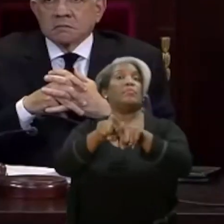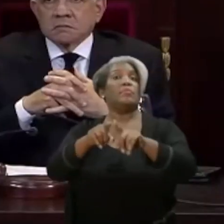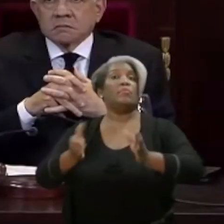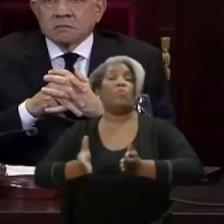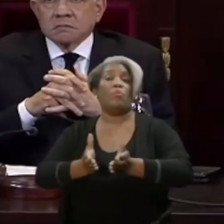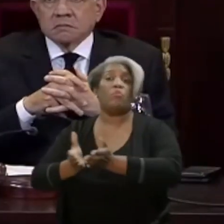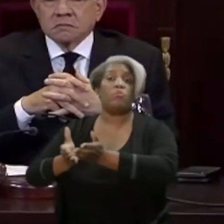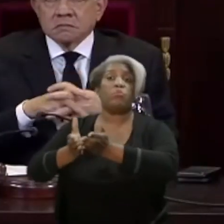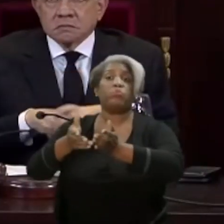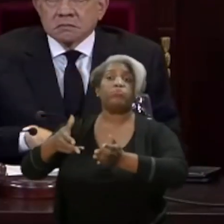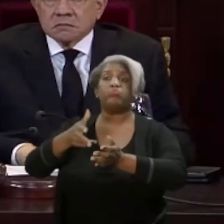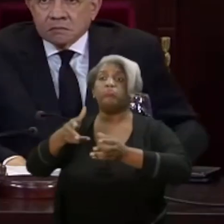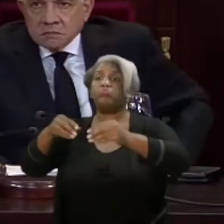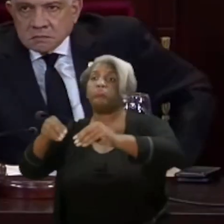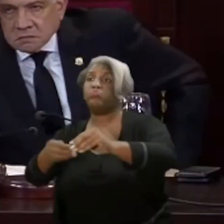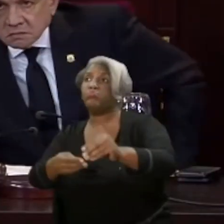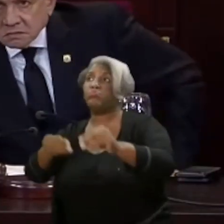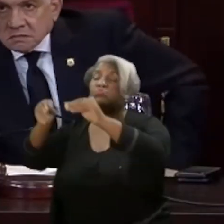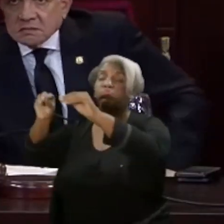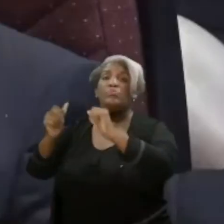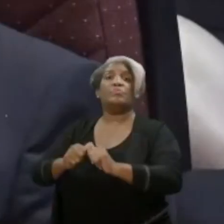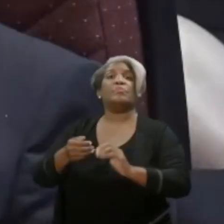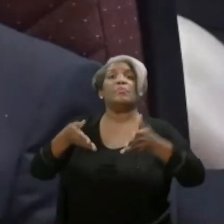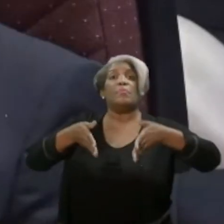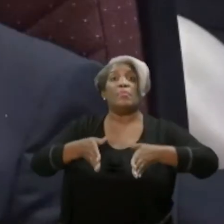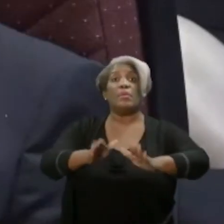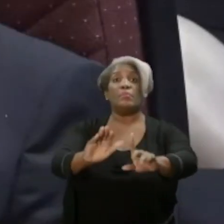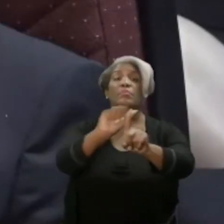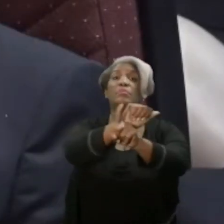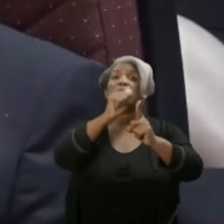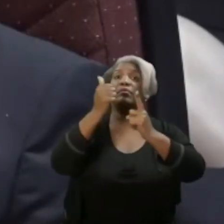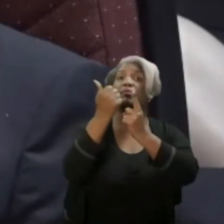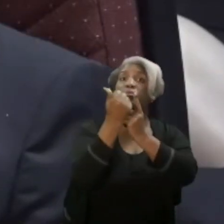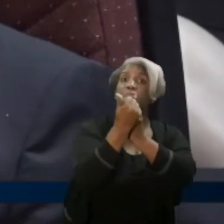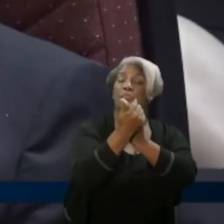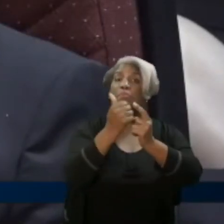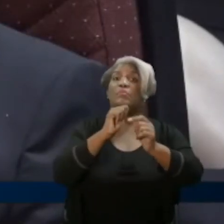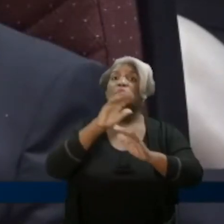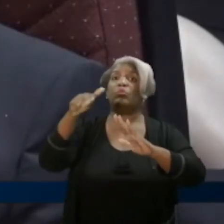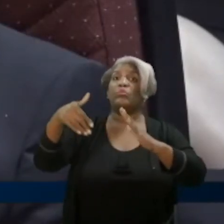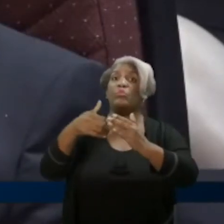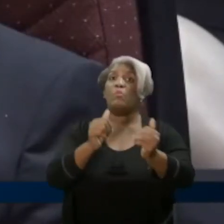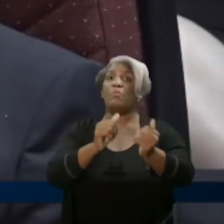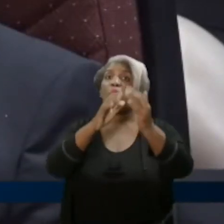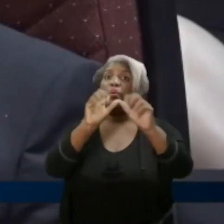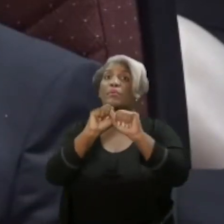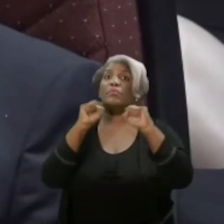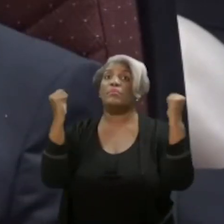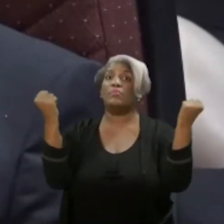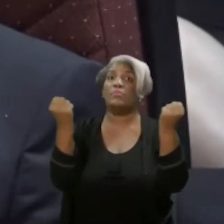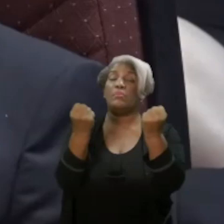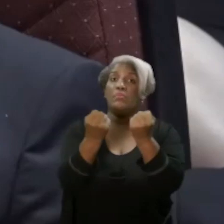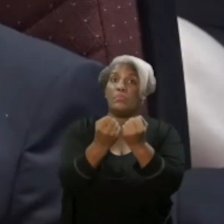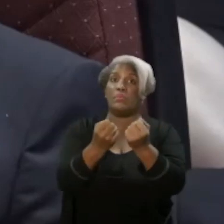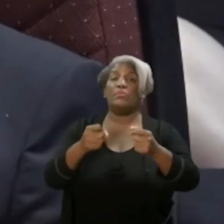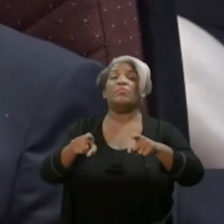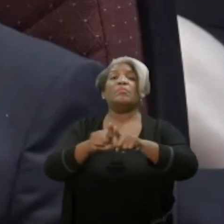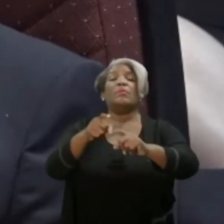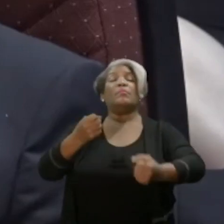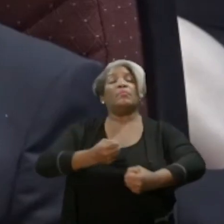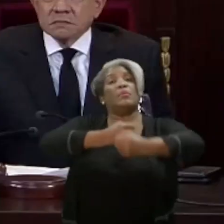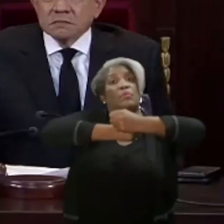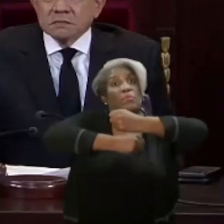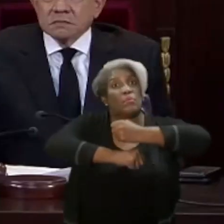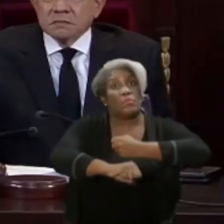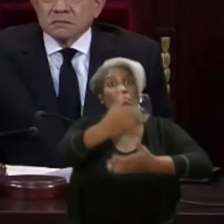Despacho 24 Horas, los permisos medioambientales y numerosos trámites de alto impacto ciudadano, como el no vencimiento de las actas de